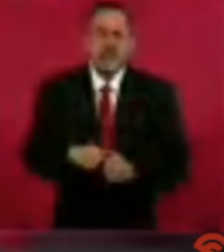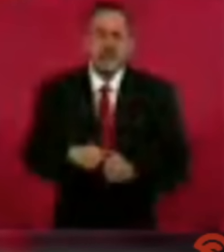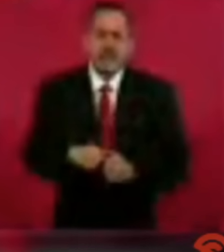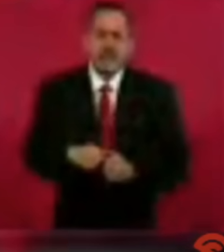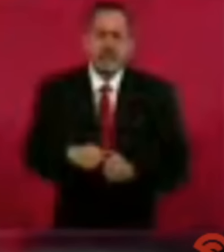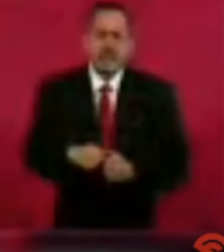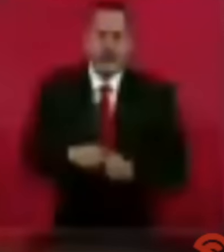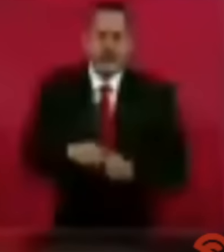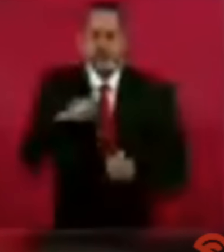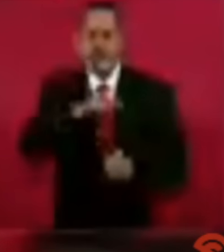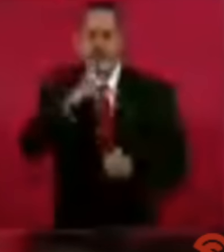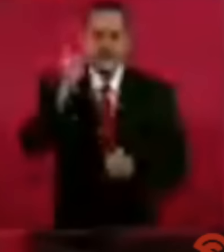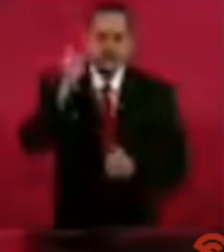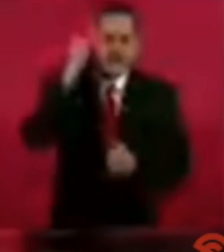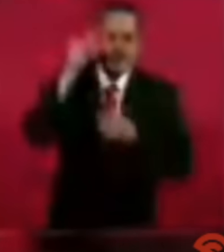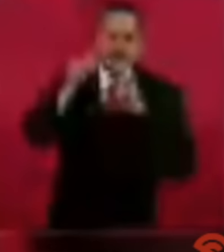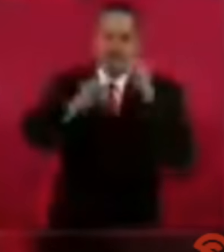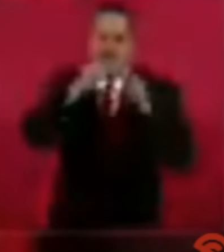da conferencias